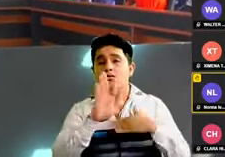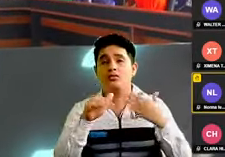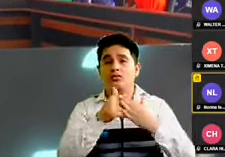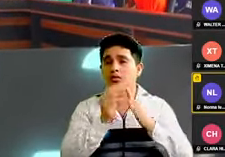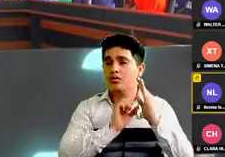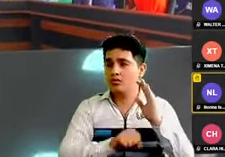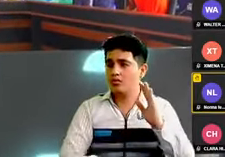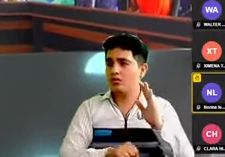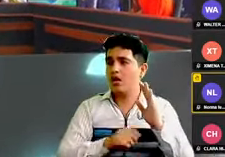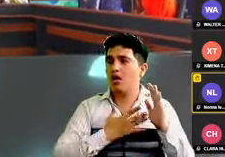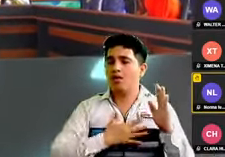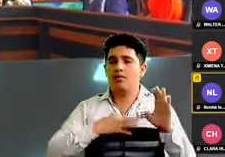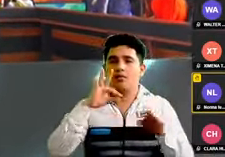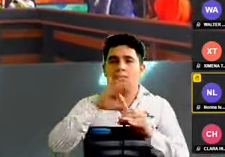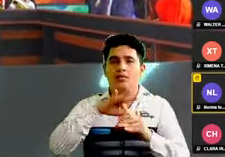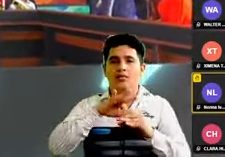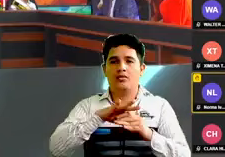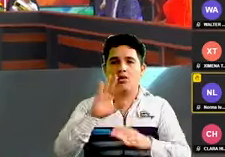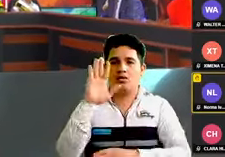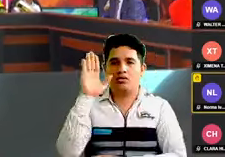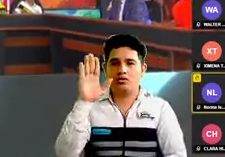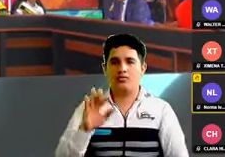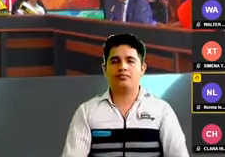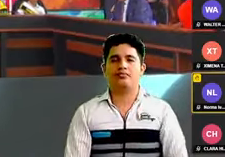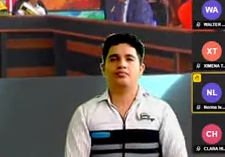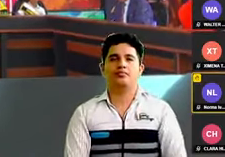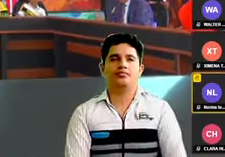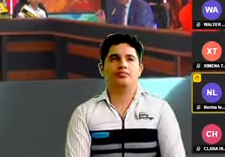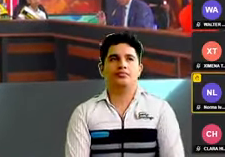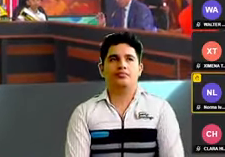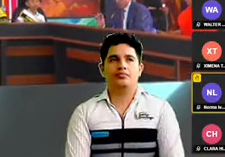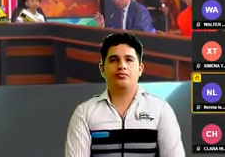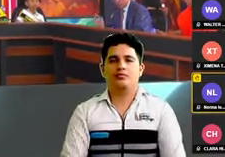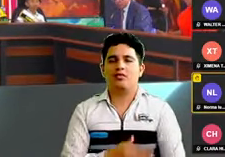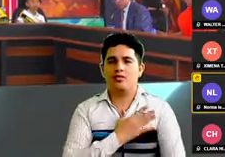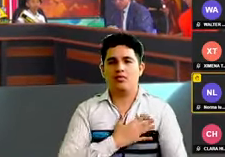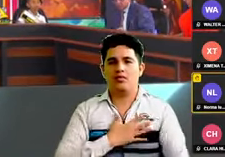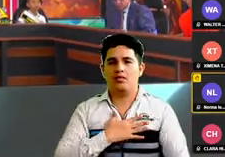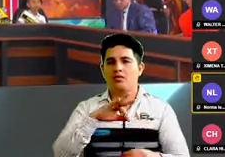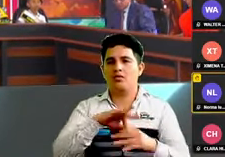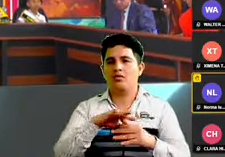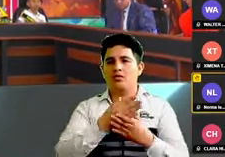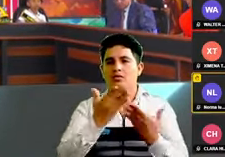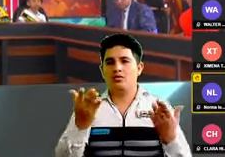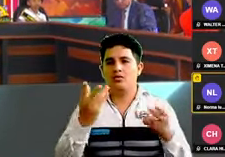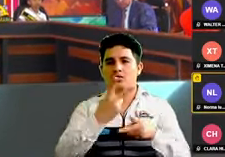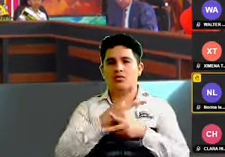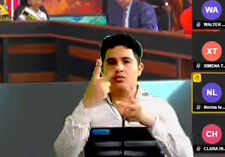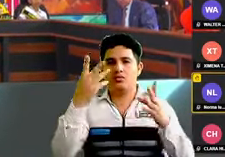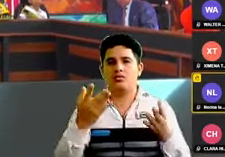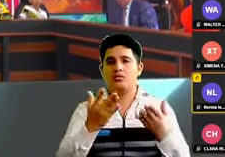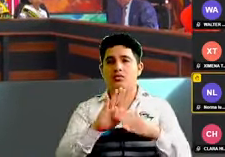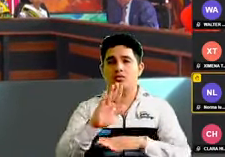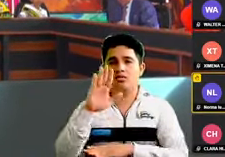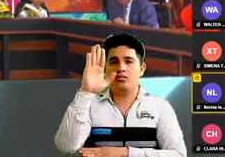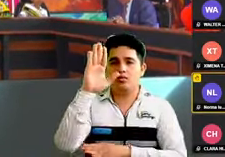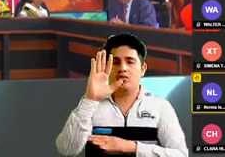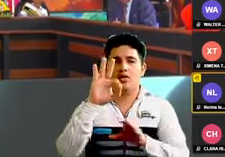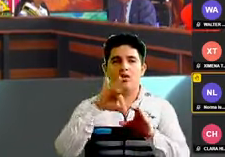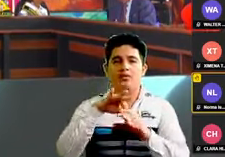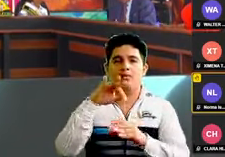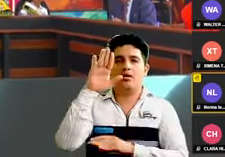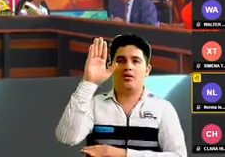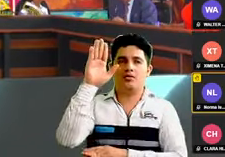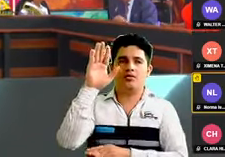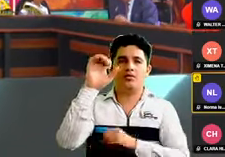todos? Por favor, votación ordinaria. Inmediatamente. Favor sus votos, señoras y señores concejales, señor alcalde, levantando la